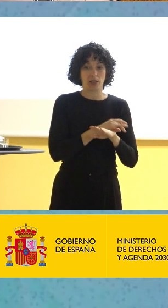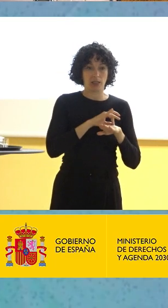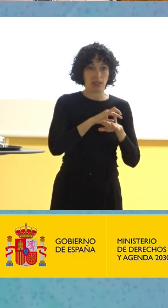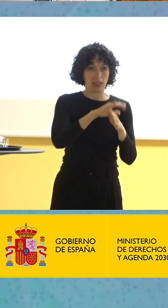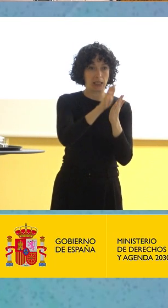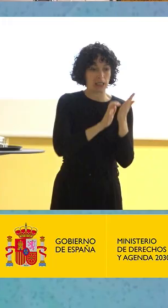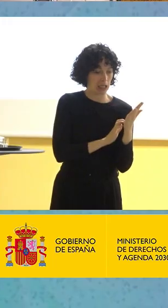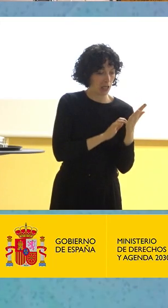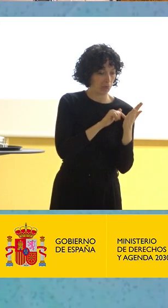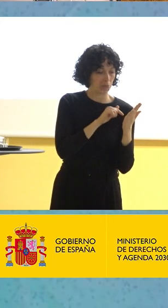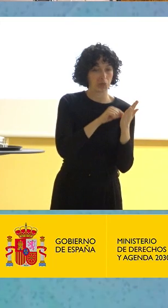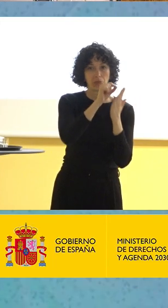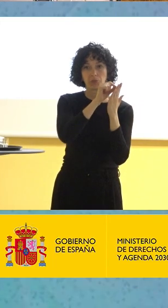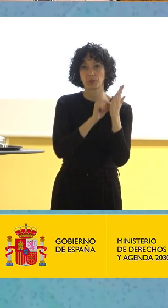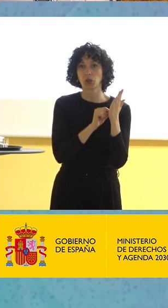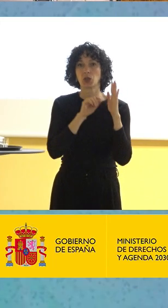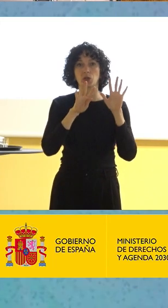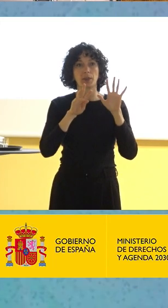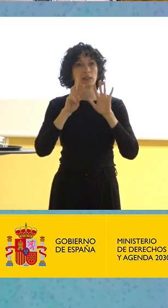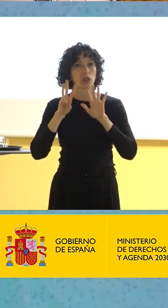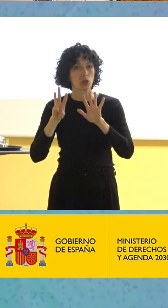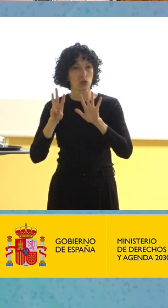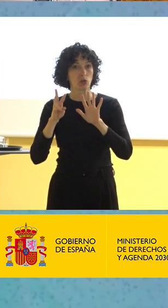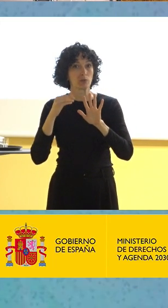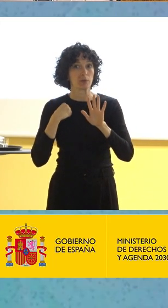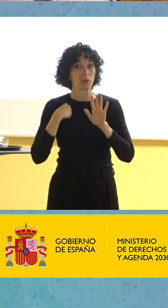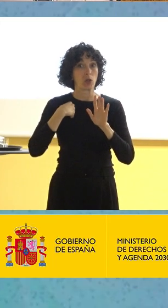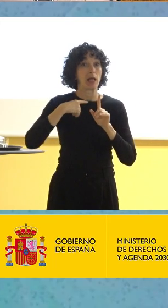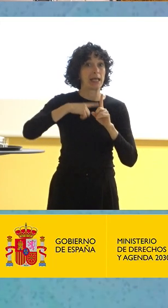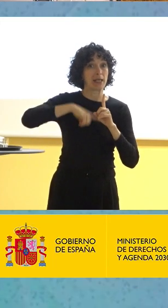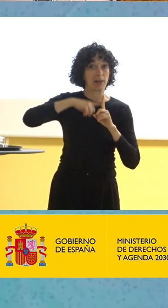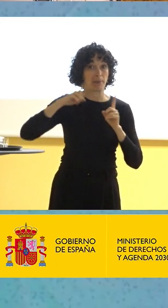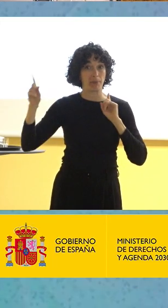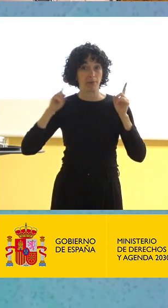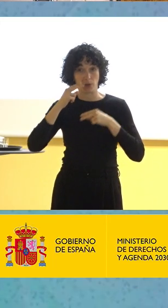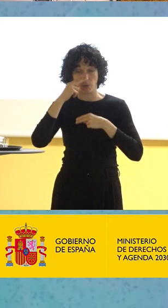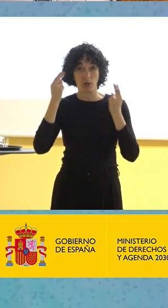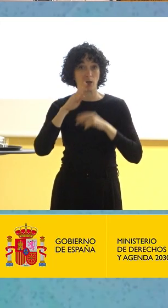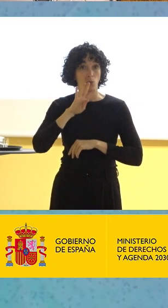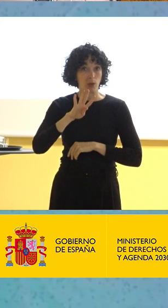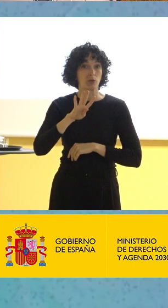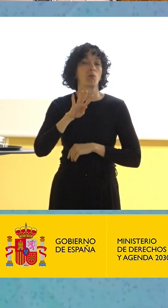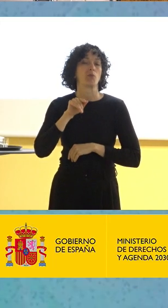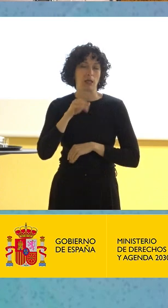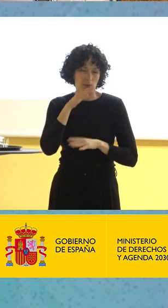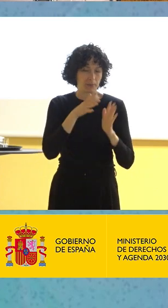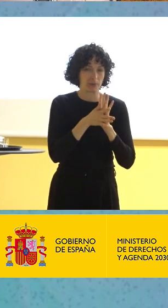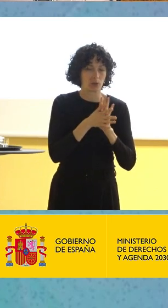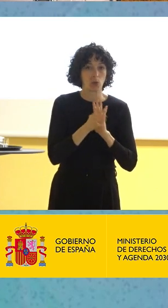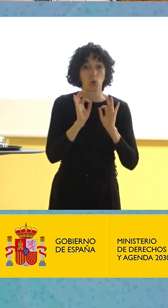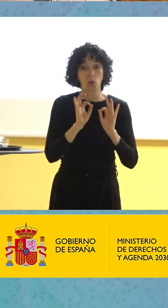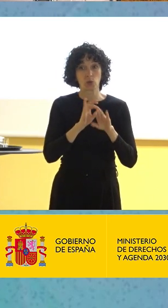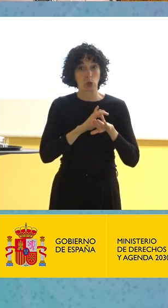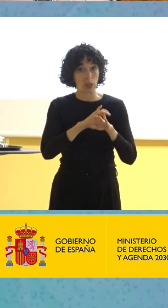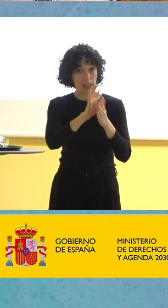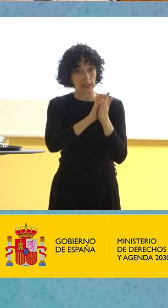de 98 ítems, precisamente en torno a estos 4 niveles de prevención pública que ahora pasaré a explicar. Precisamente este guión